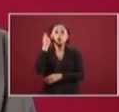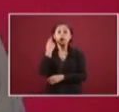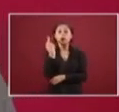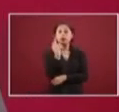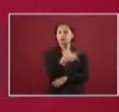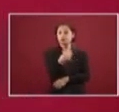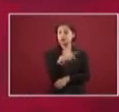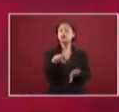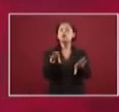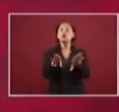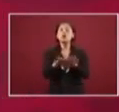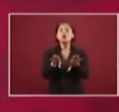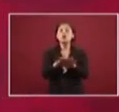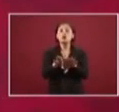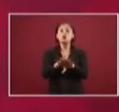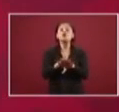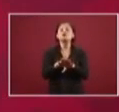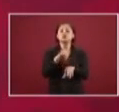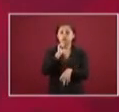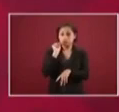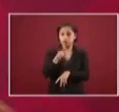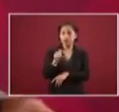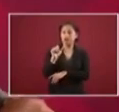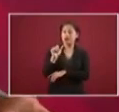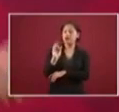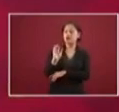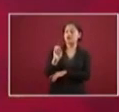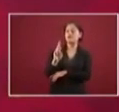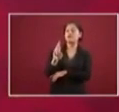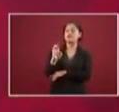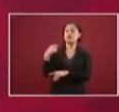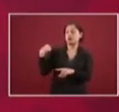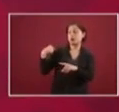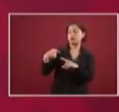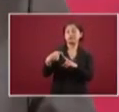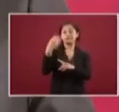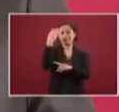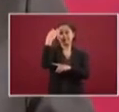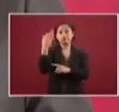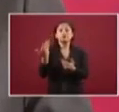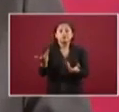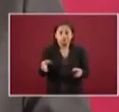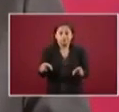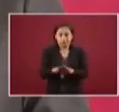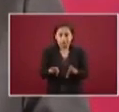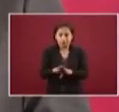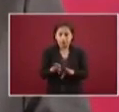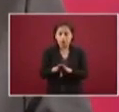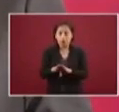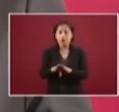han significado las Afores en todo este periodo y qué se puede